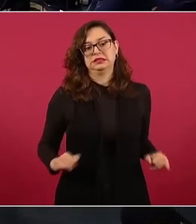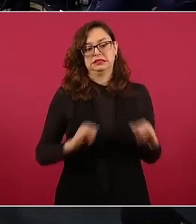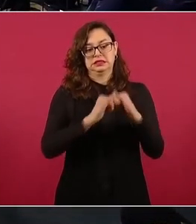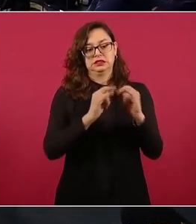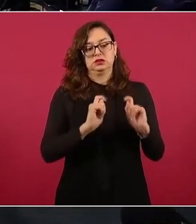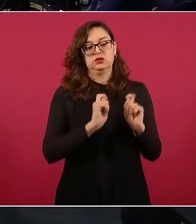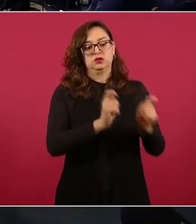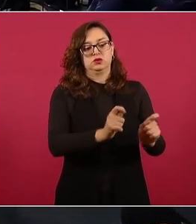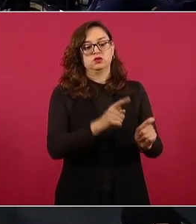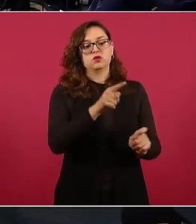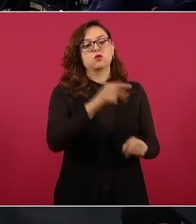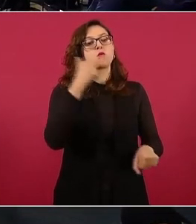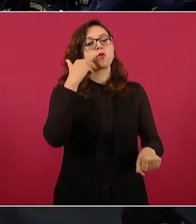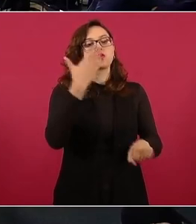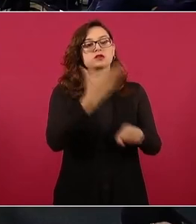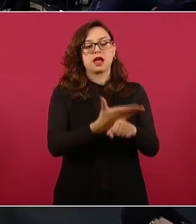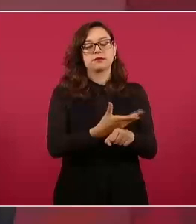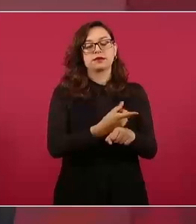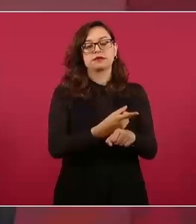es el que da los permisos